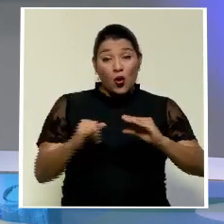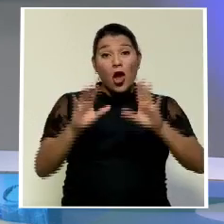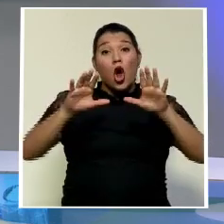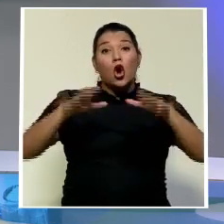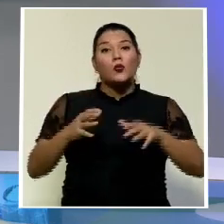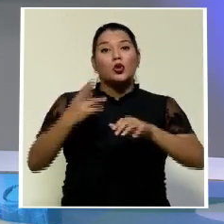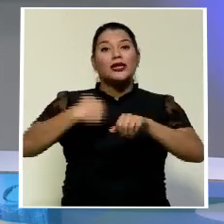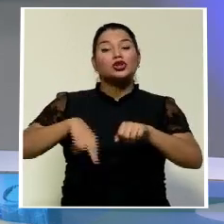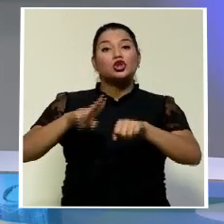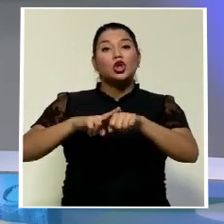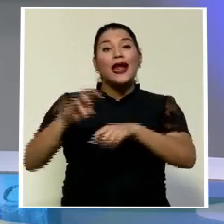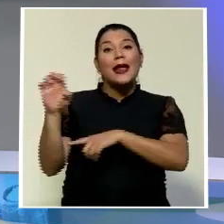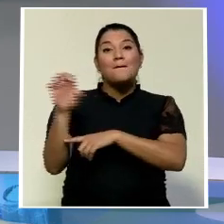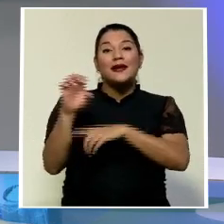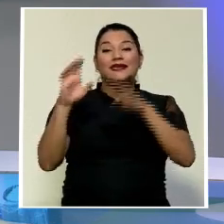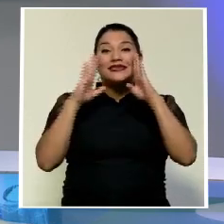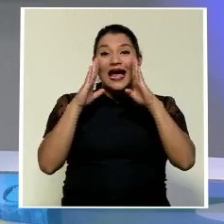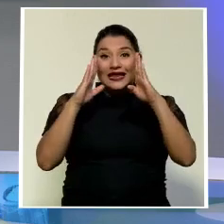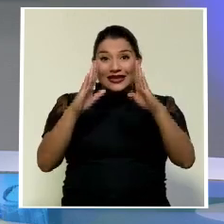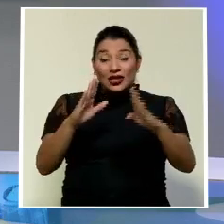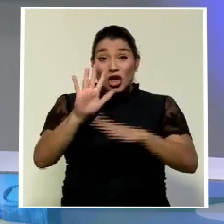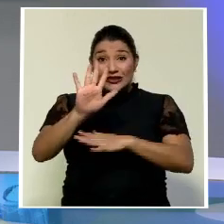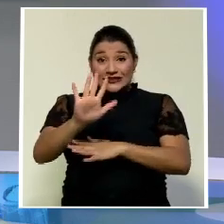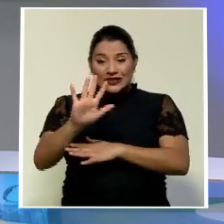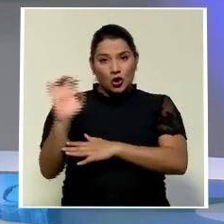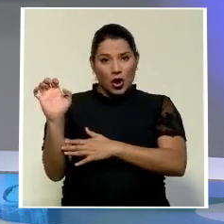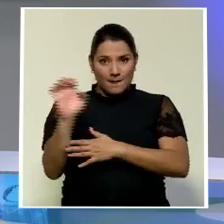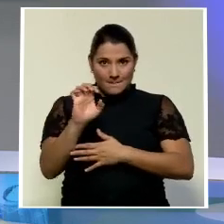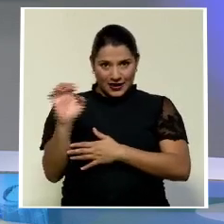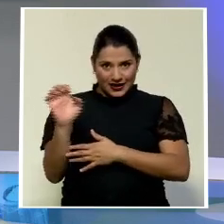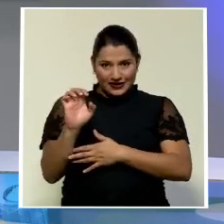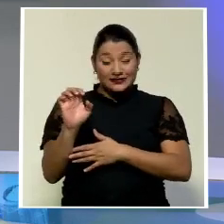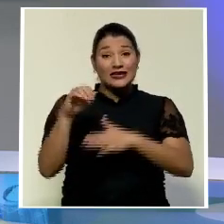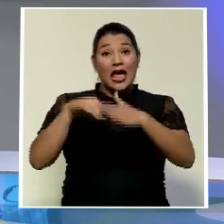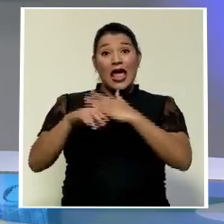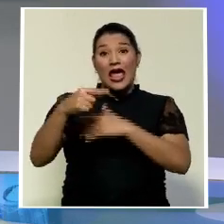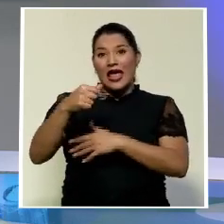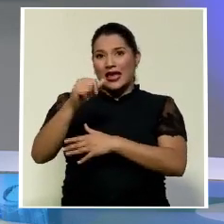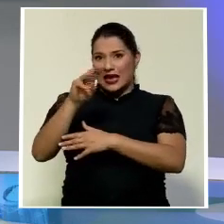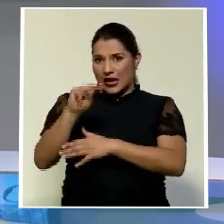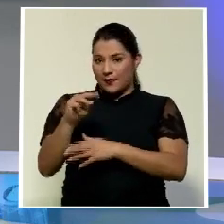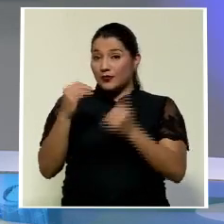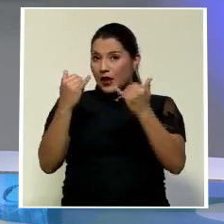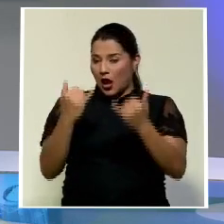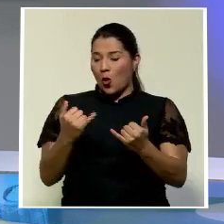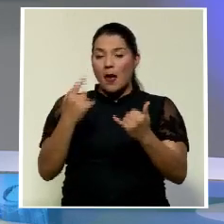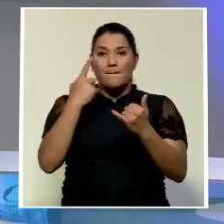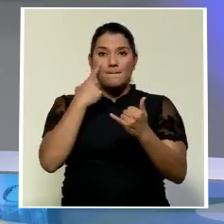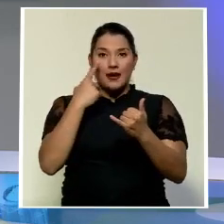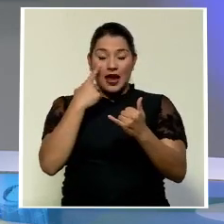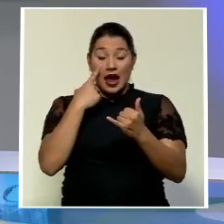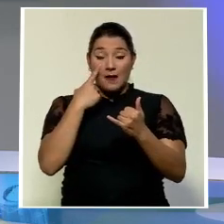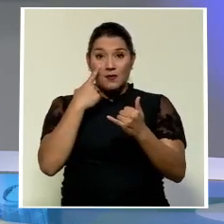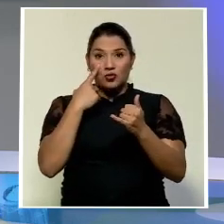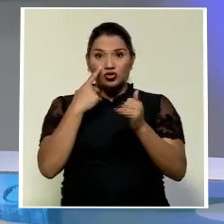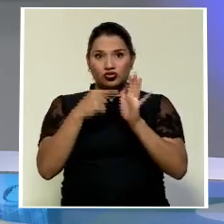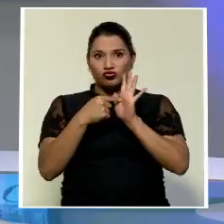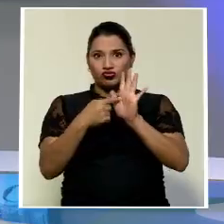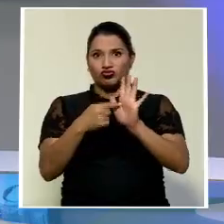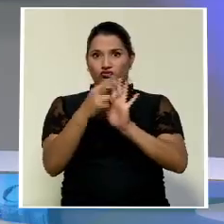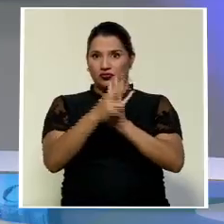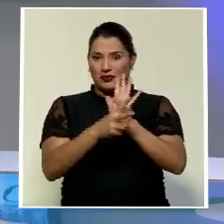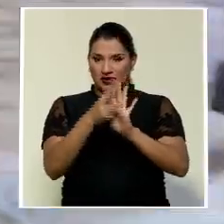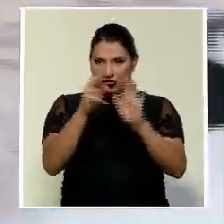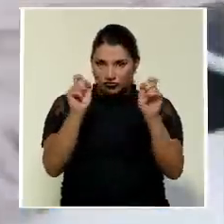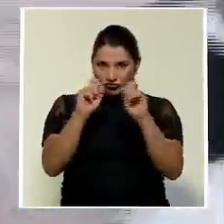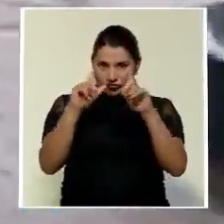Emergencias atendió 5 emergencias en la GAM. Veamos ahora unas imágenes